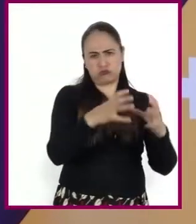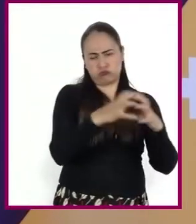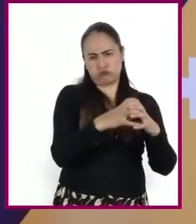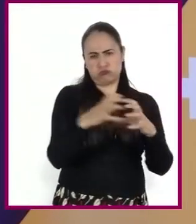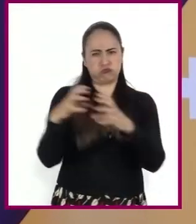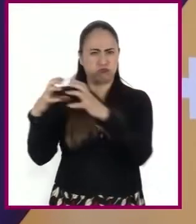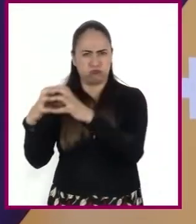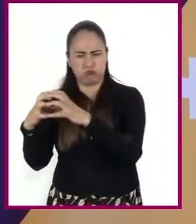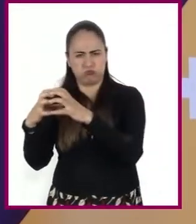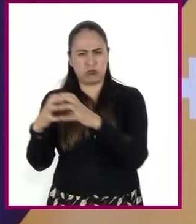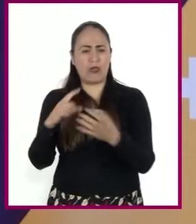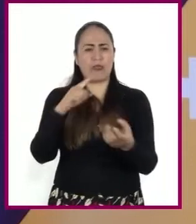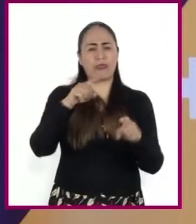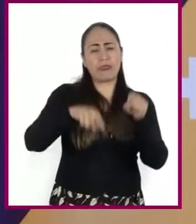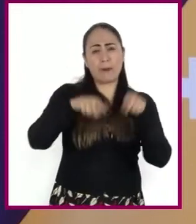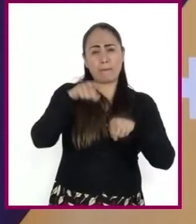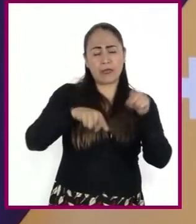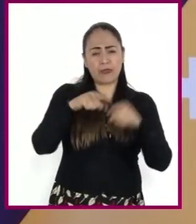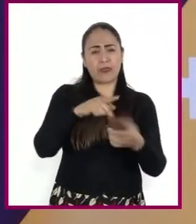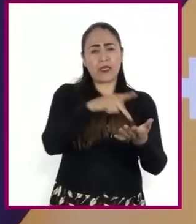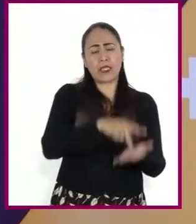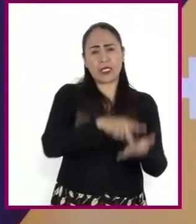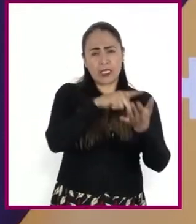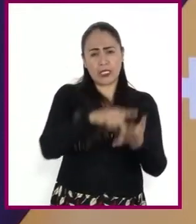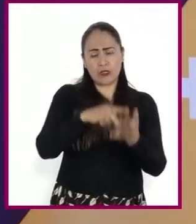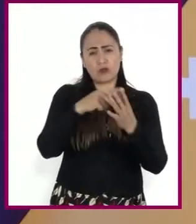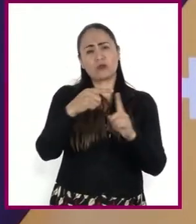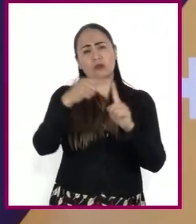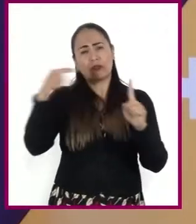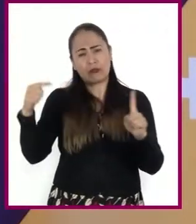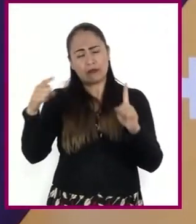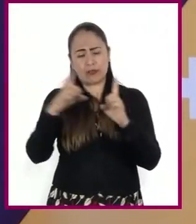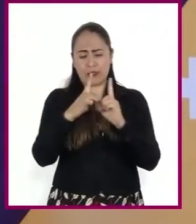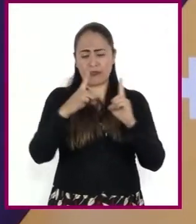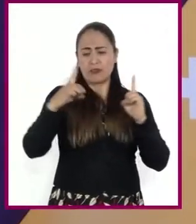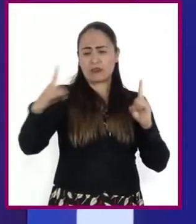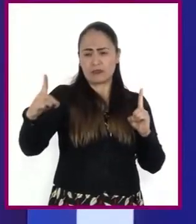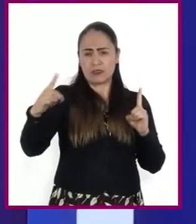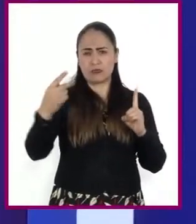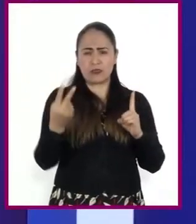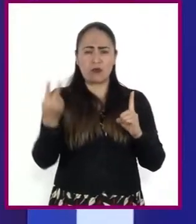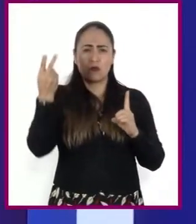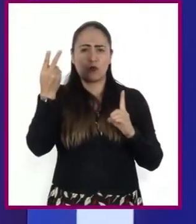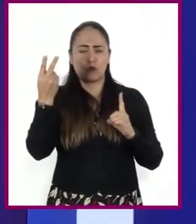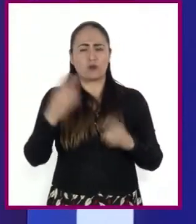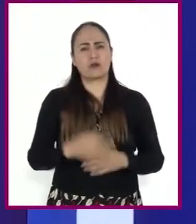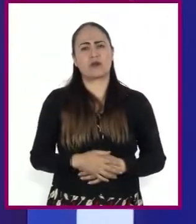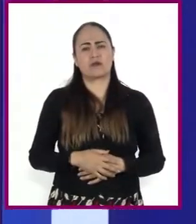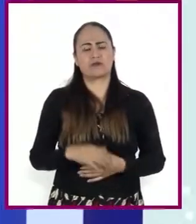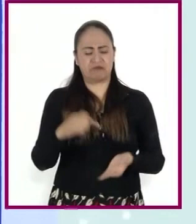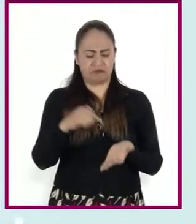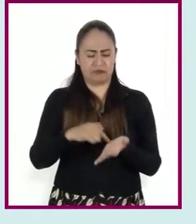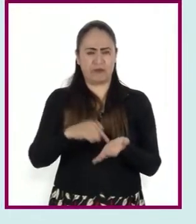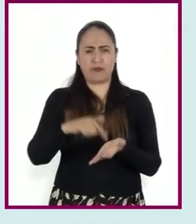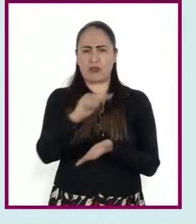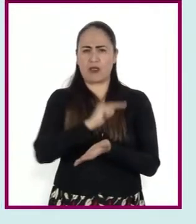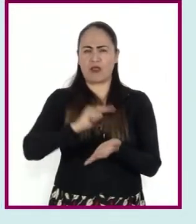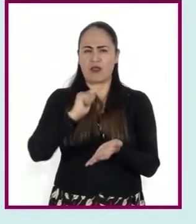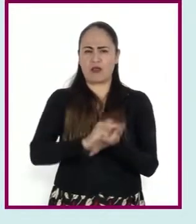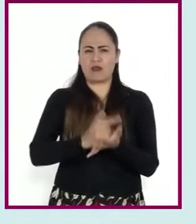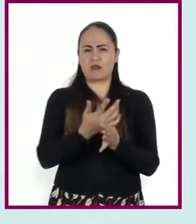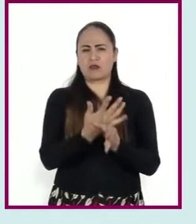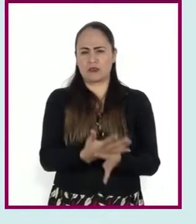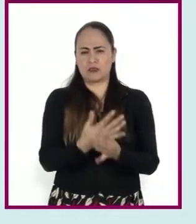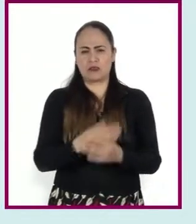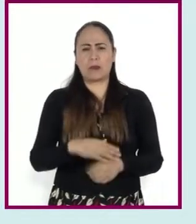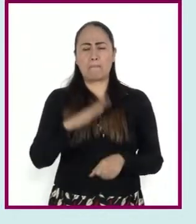al producto de sus masas dividido por la distancia que las separa al cuadrado. Esta ley implica que mientras más